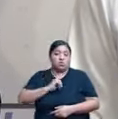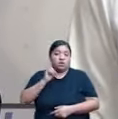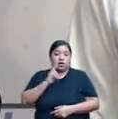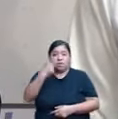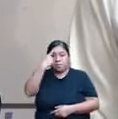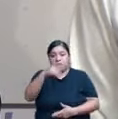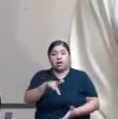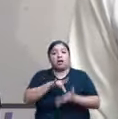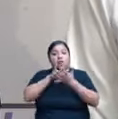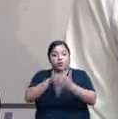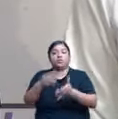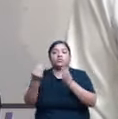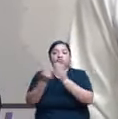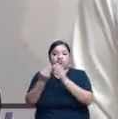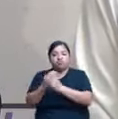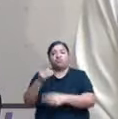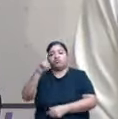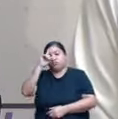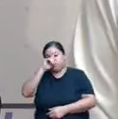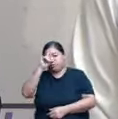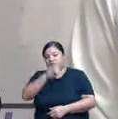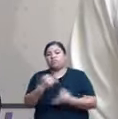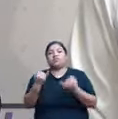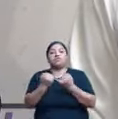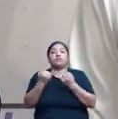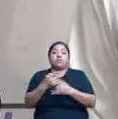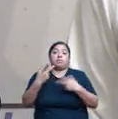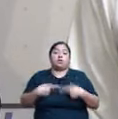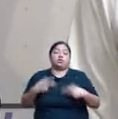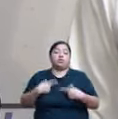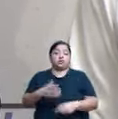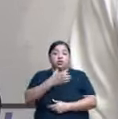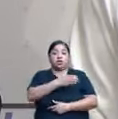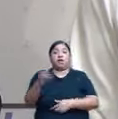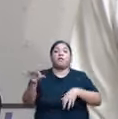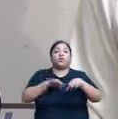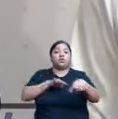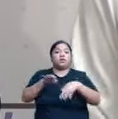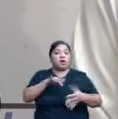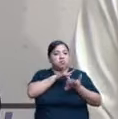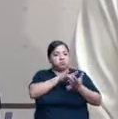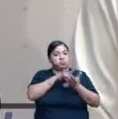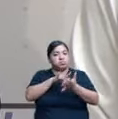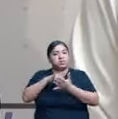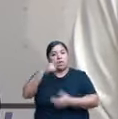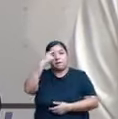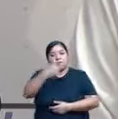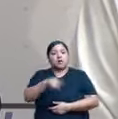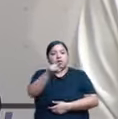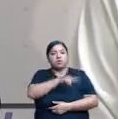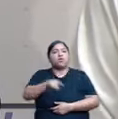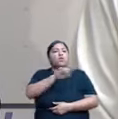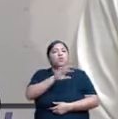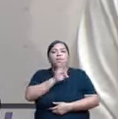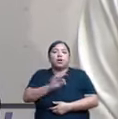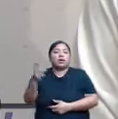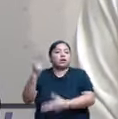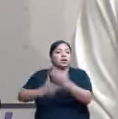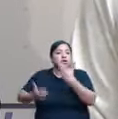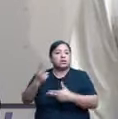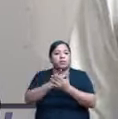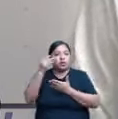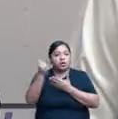apoyo, asesorías y capacitaciones. Respaldaremos a los agricultores y ganaderos del municipio para que regresen los proyectos productivos